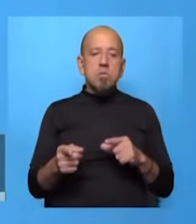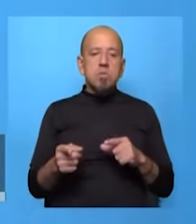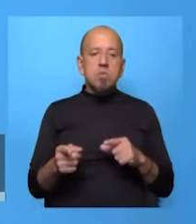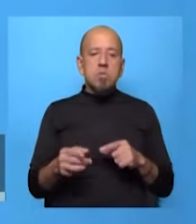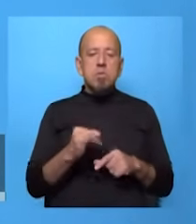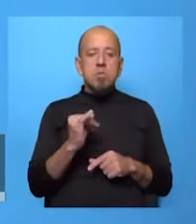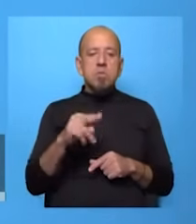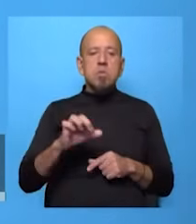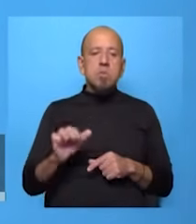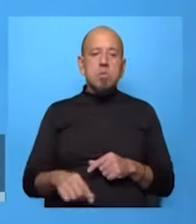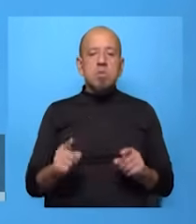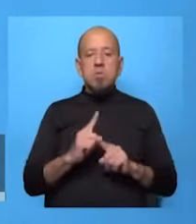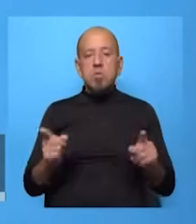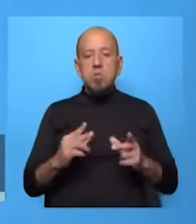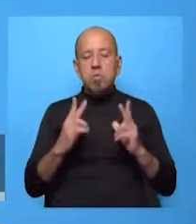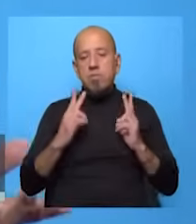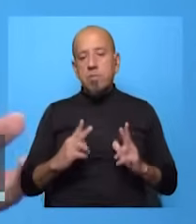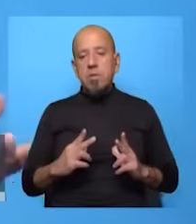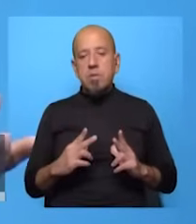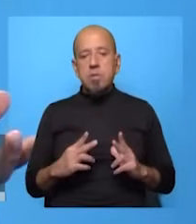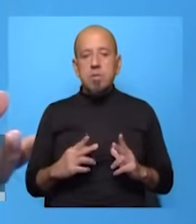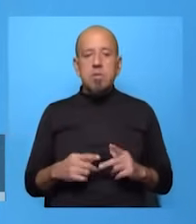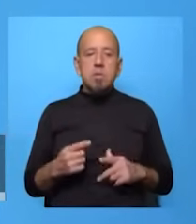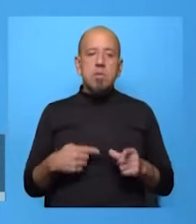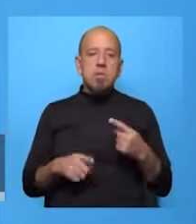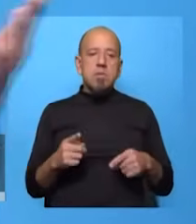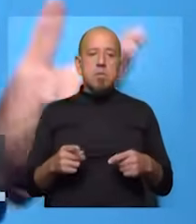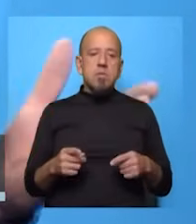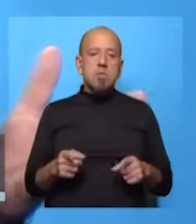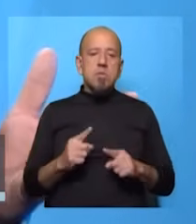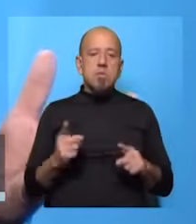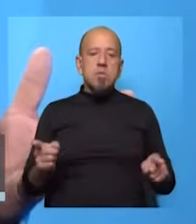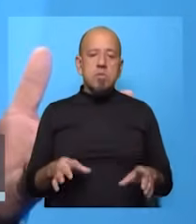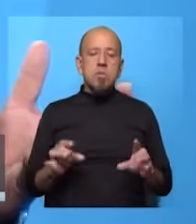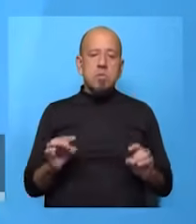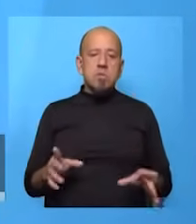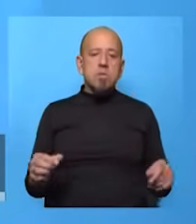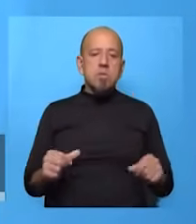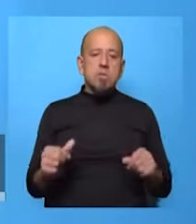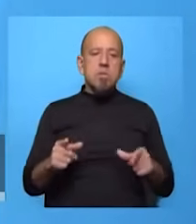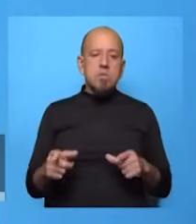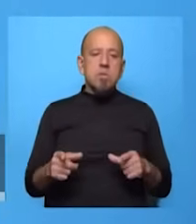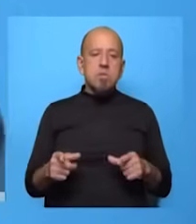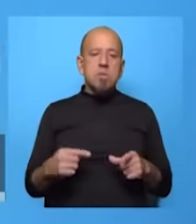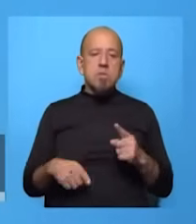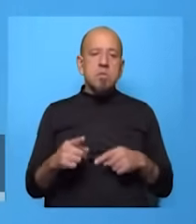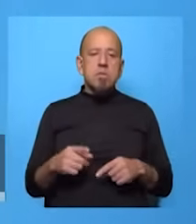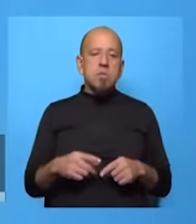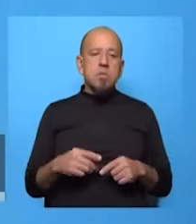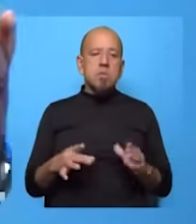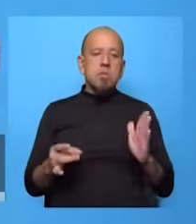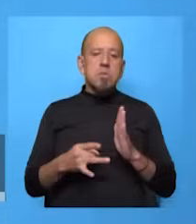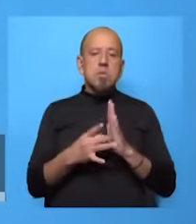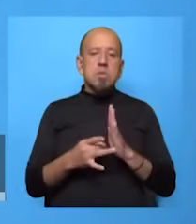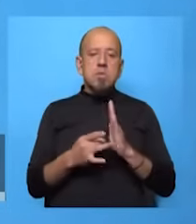INE es trabajo informal Bueno entonces no es solo crear puestos de trabajo es crear puestos de trabajo de calidad que